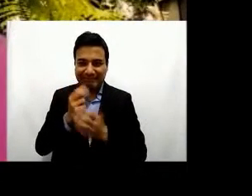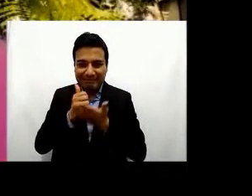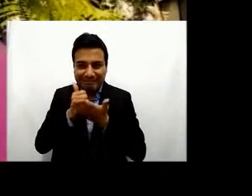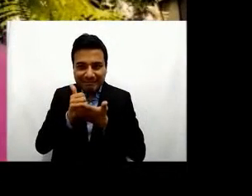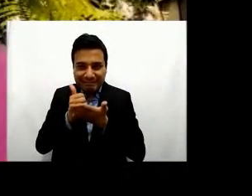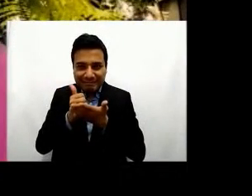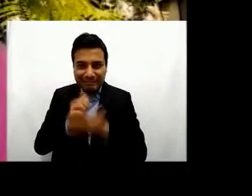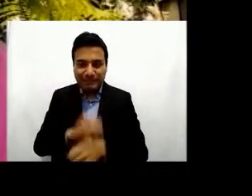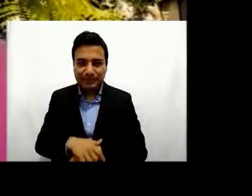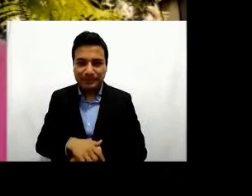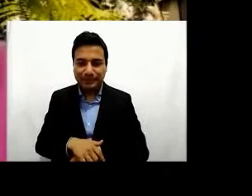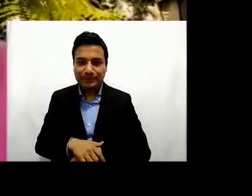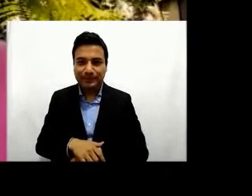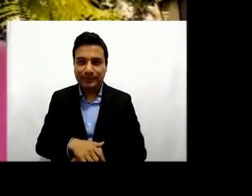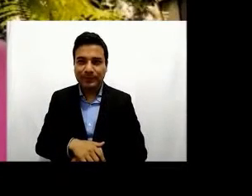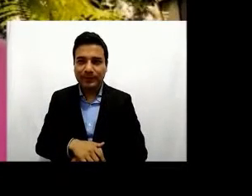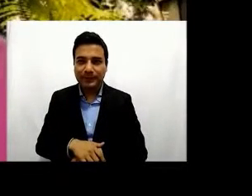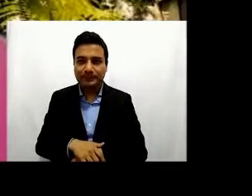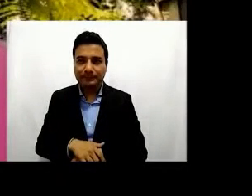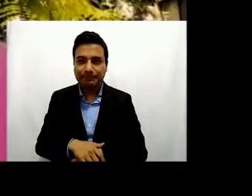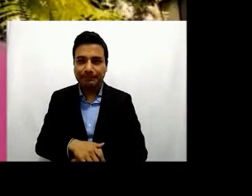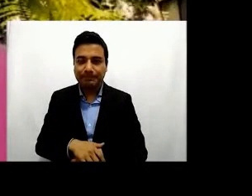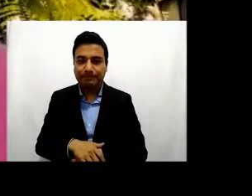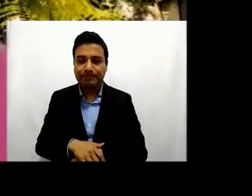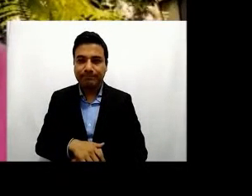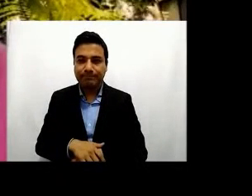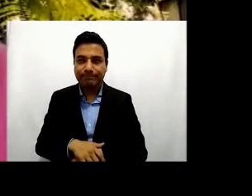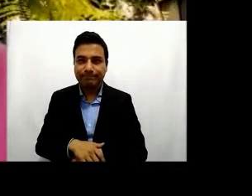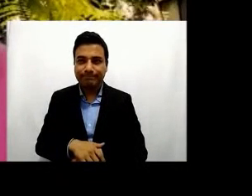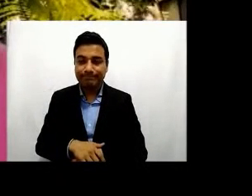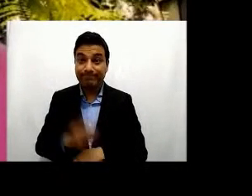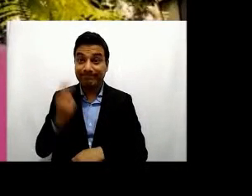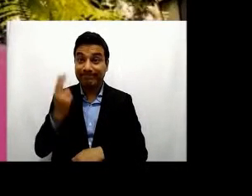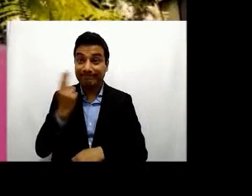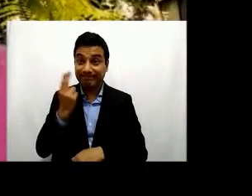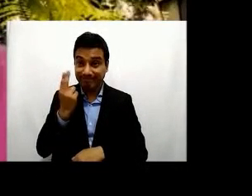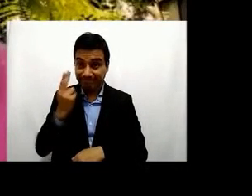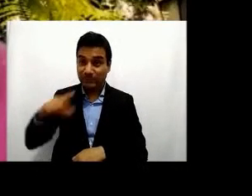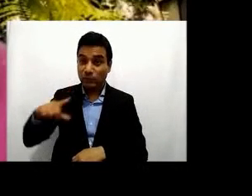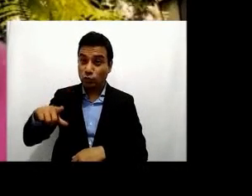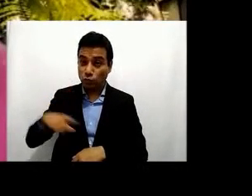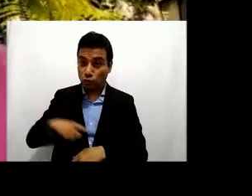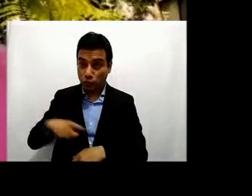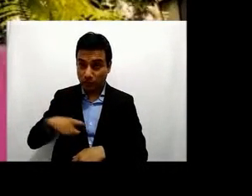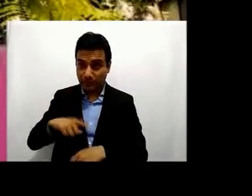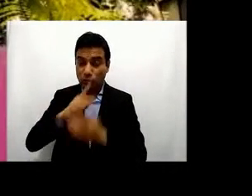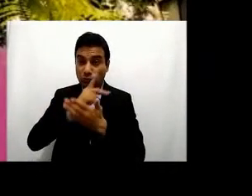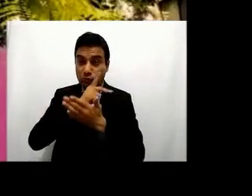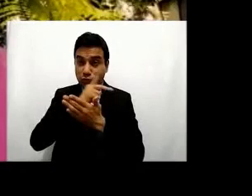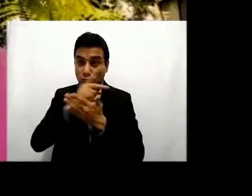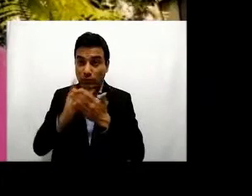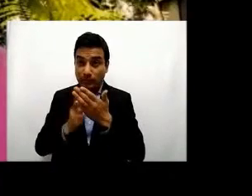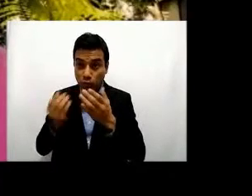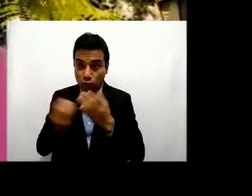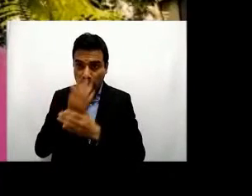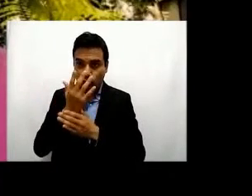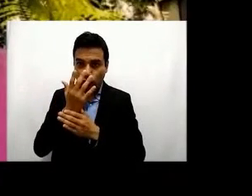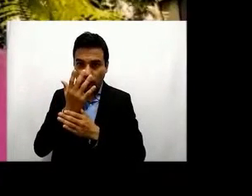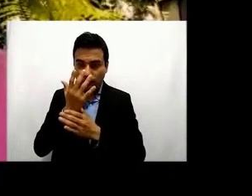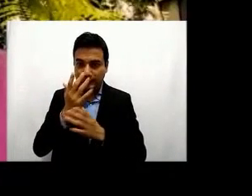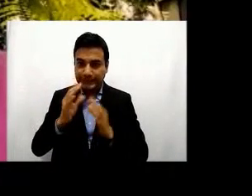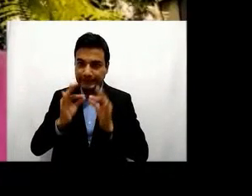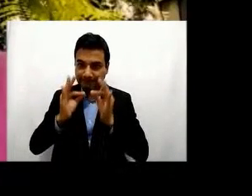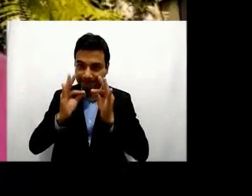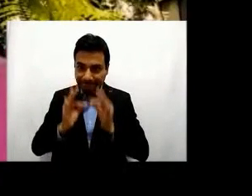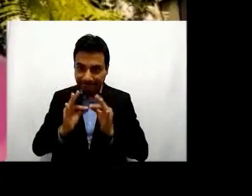nos invita y nos exige más bien es a generar políticas públicas con enfoques diferenciados, adecuados